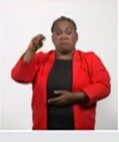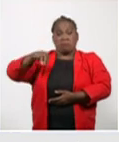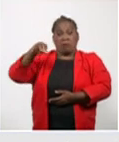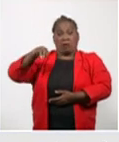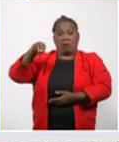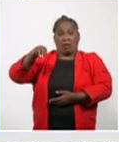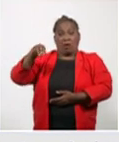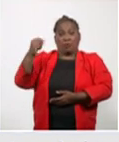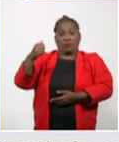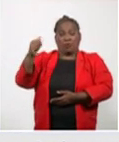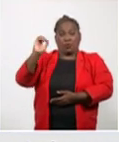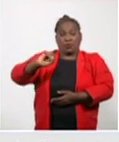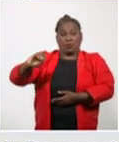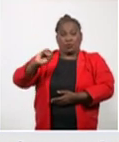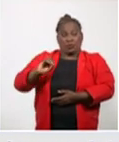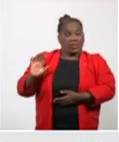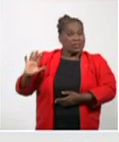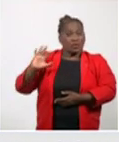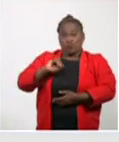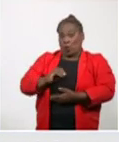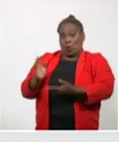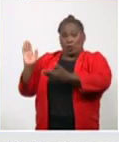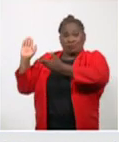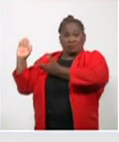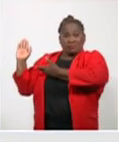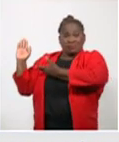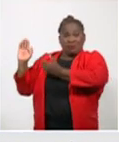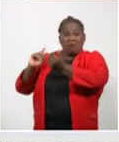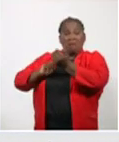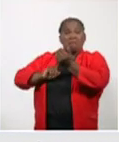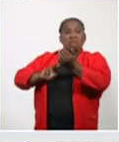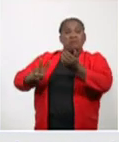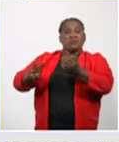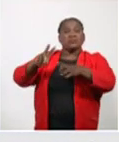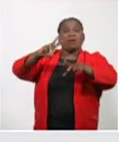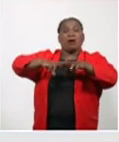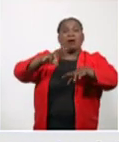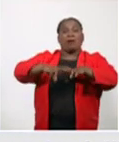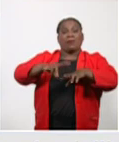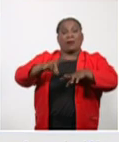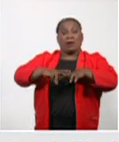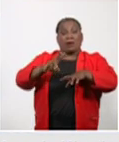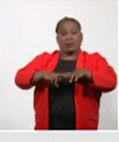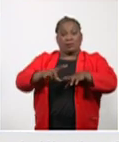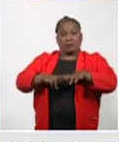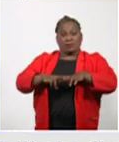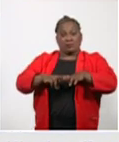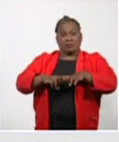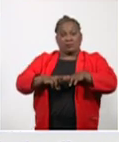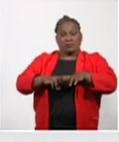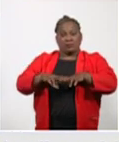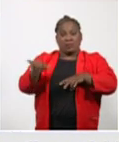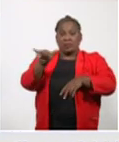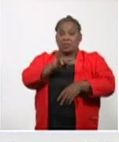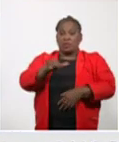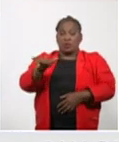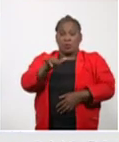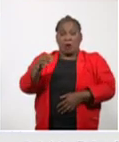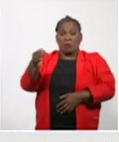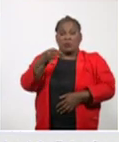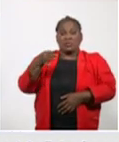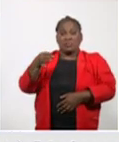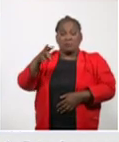ellos de la provincia de La Habana. También el municipio de Minas de